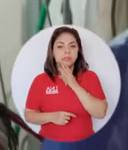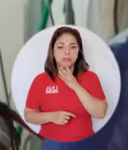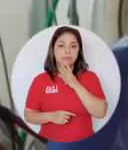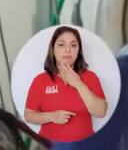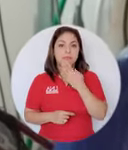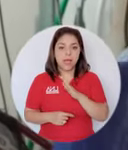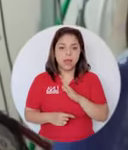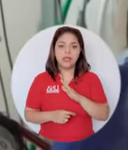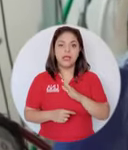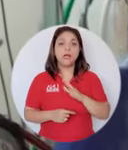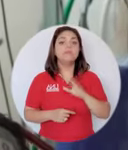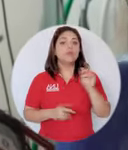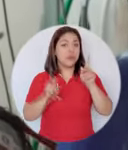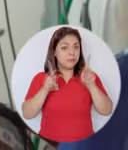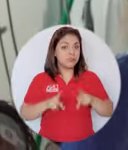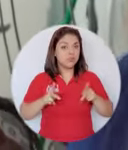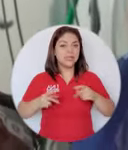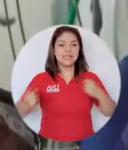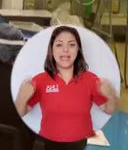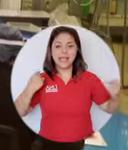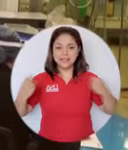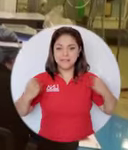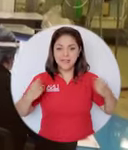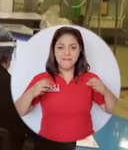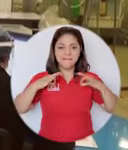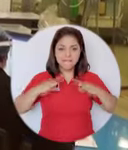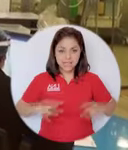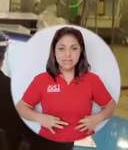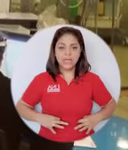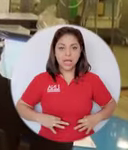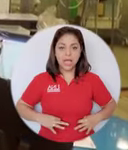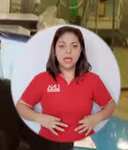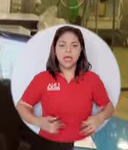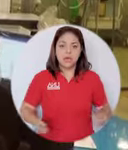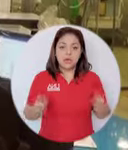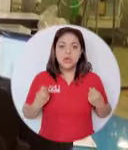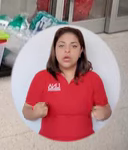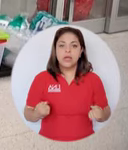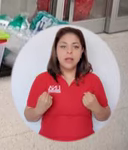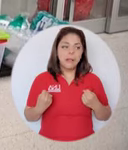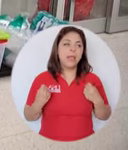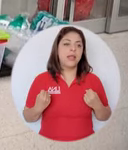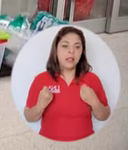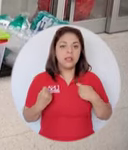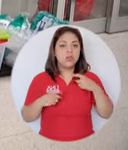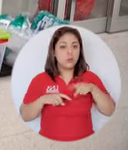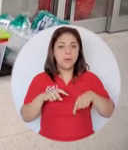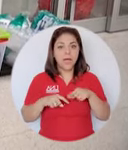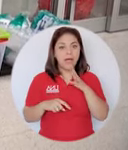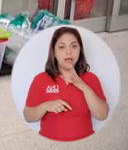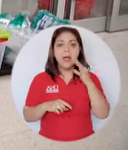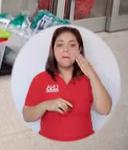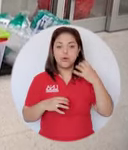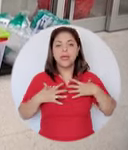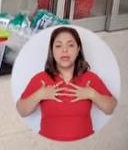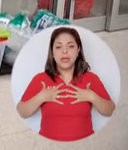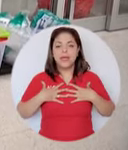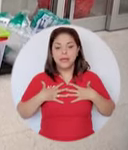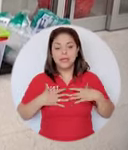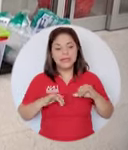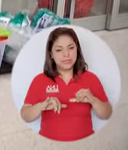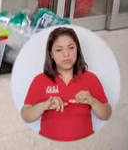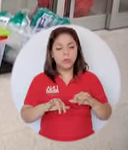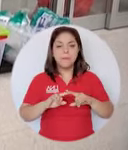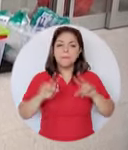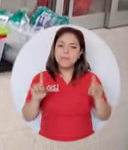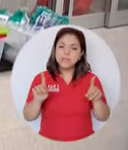como cuando las personas están haciendo una actividad física y tratan de hablar, no pueden porque por supuesto tiene una exigencia mayor del